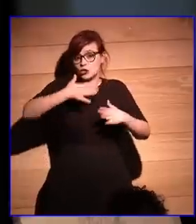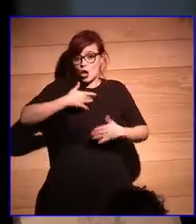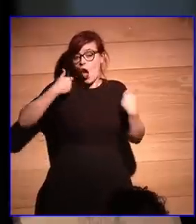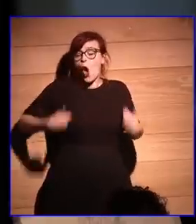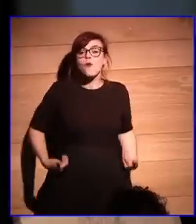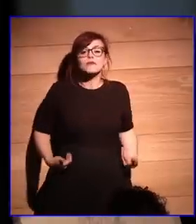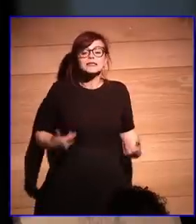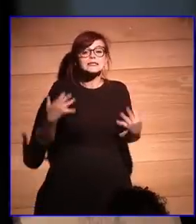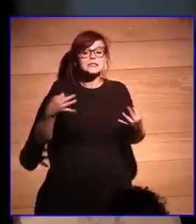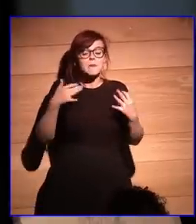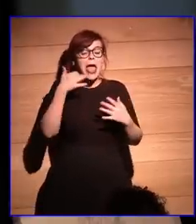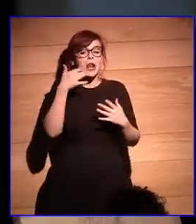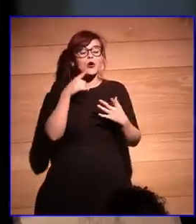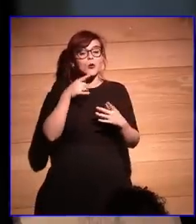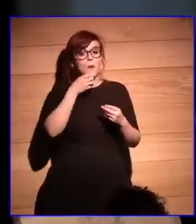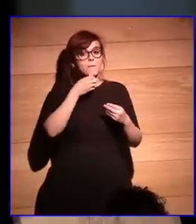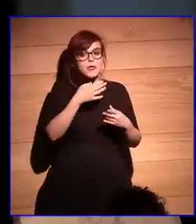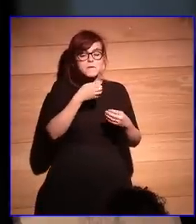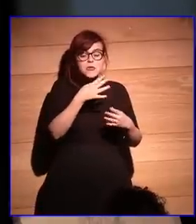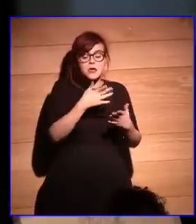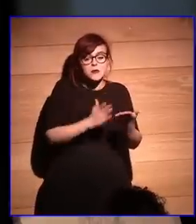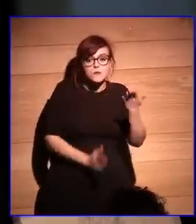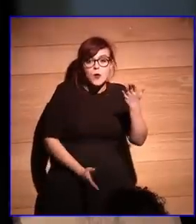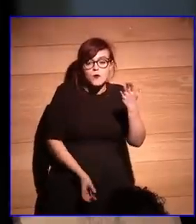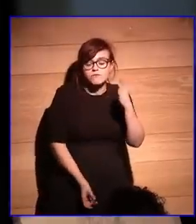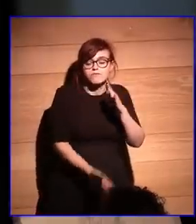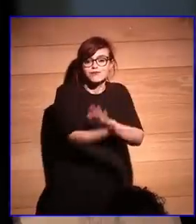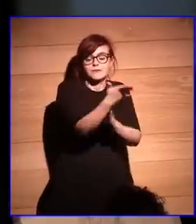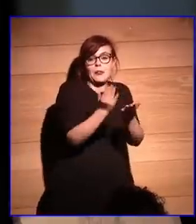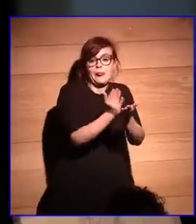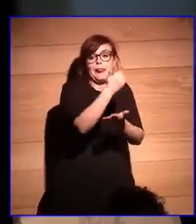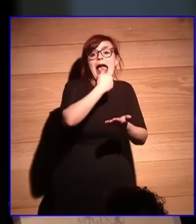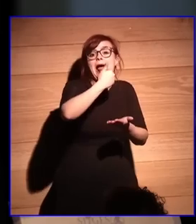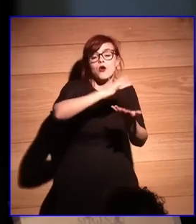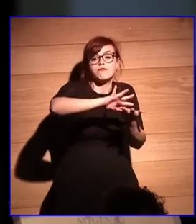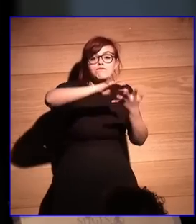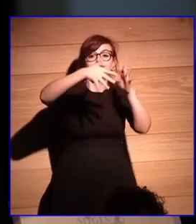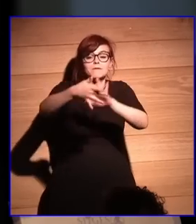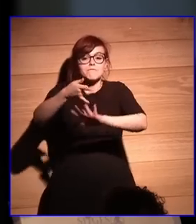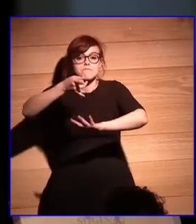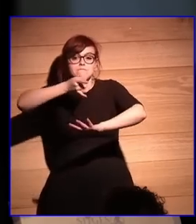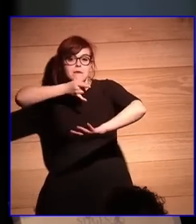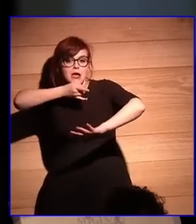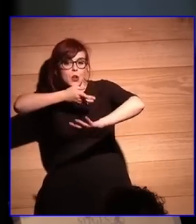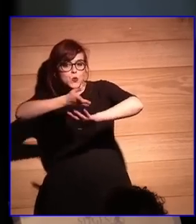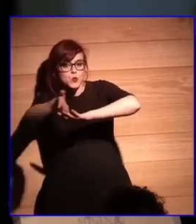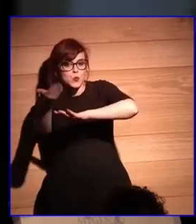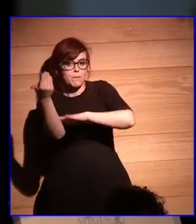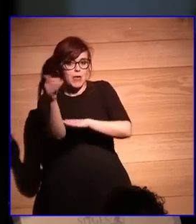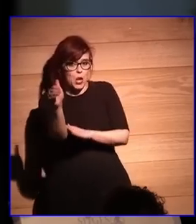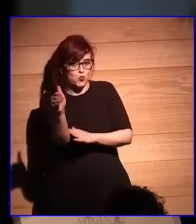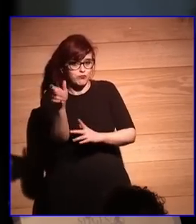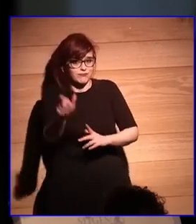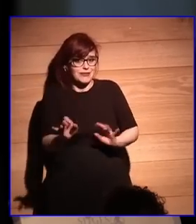hombre, se abre una encrucijada en la que alguien decide quién es y toma una decisión. Y cuando se toma ese desvío en la encrucijada